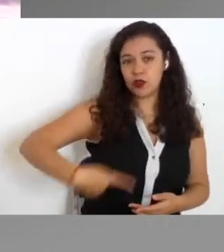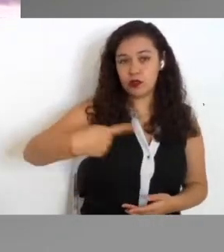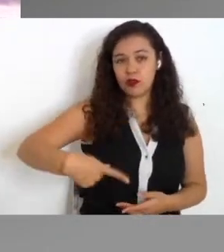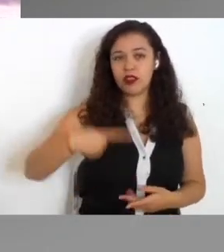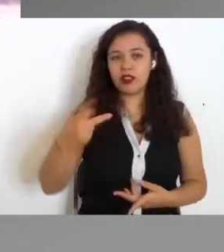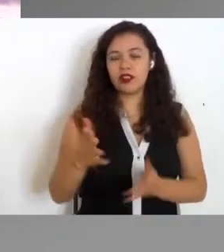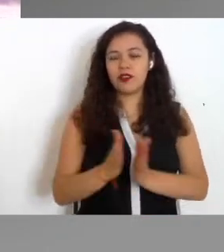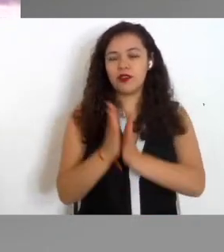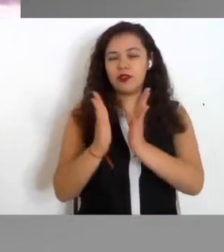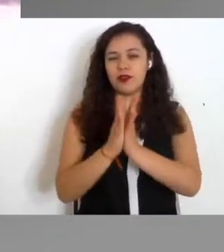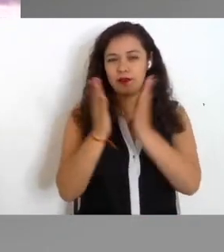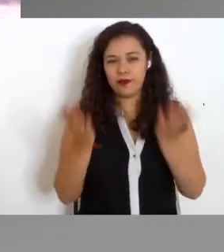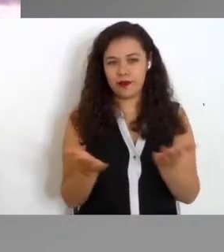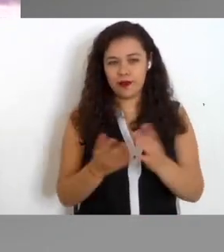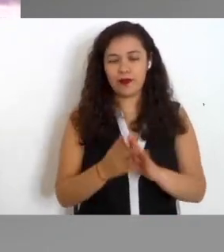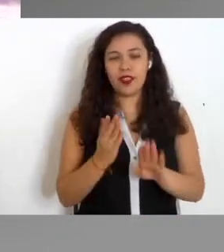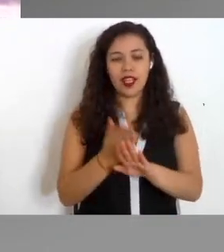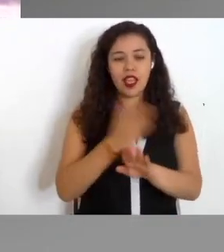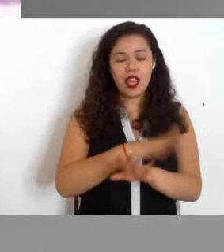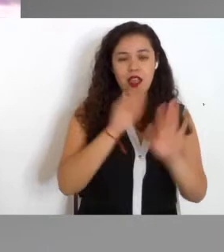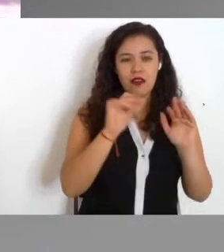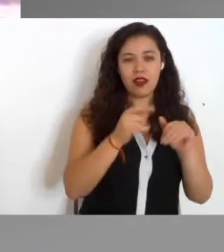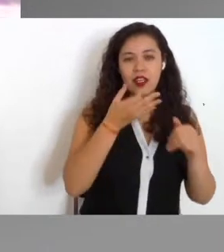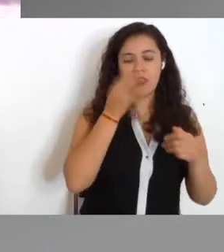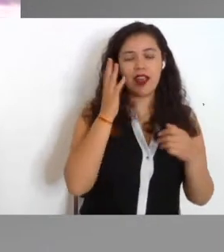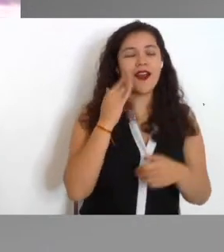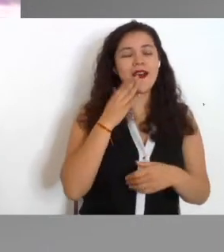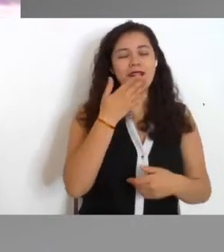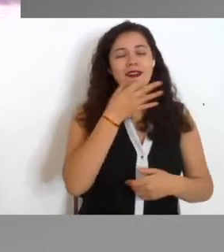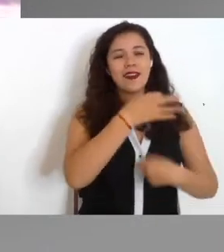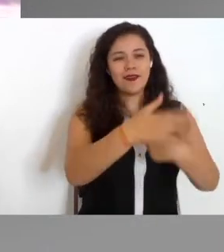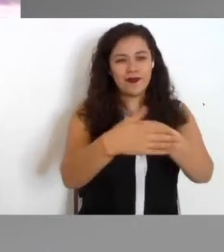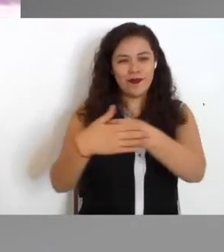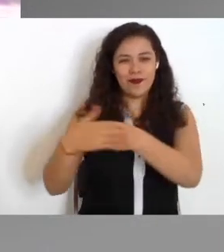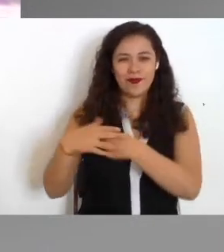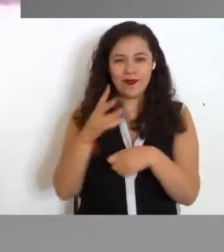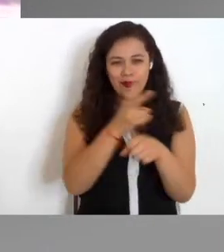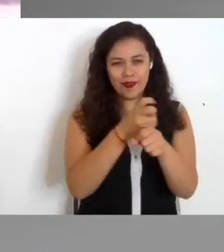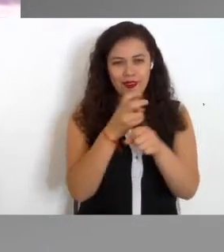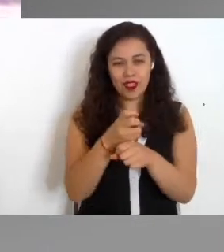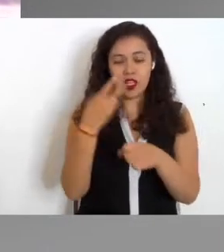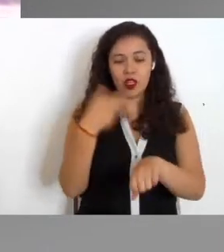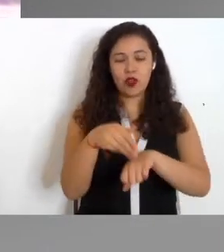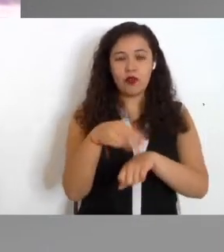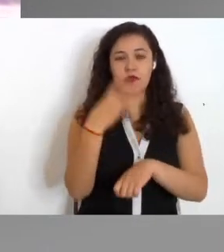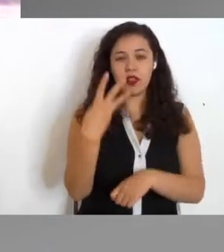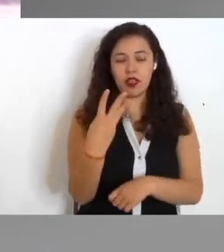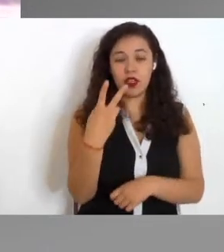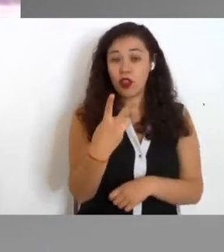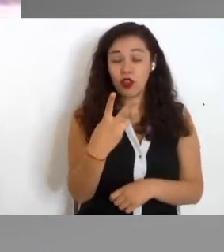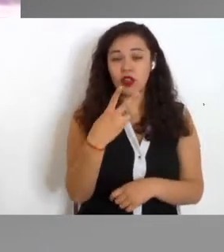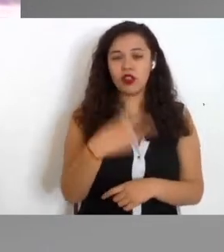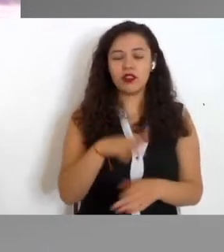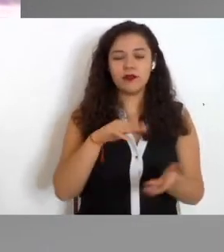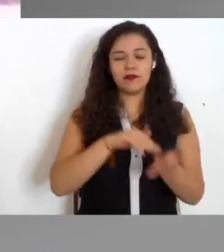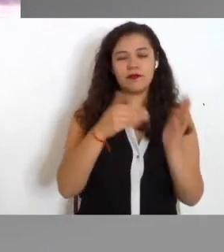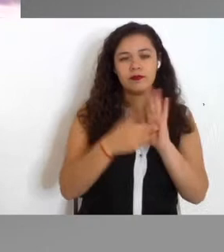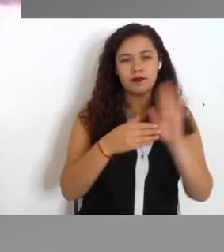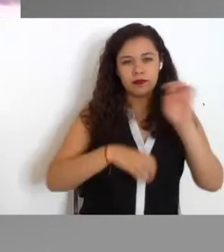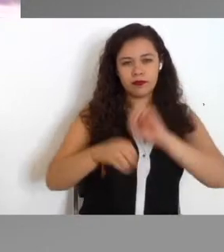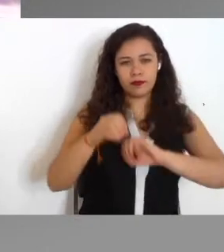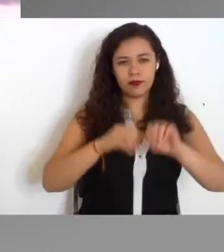aportaciones. Antes de despedirme, les hago una cordial invitación a la mesa de diálogo número 2, que tiene por título Estrategias Operativas dentro de